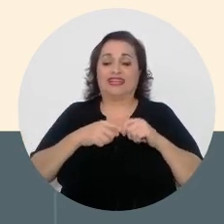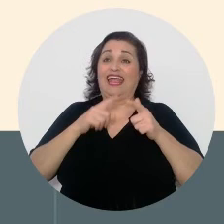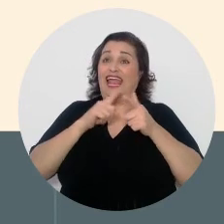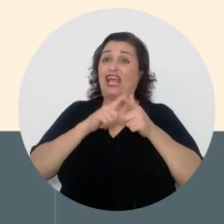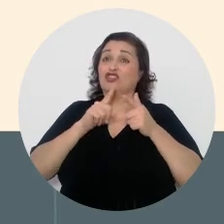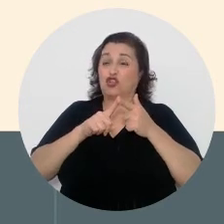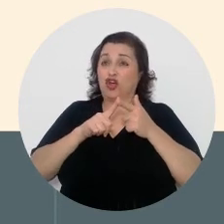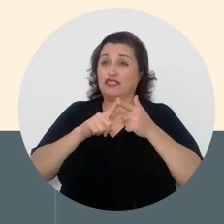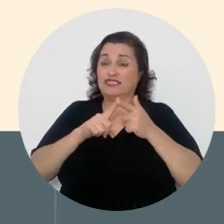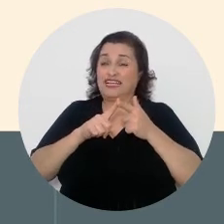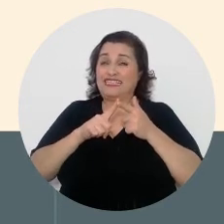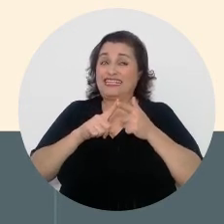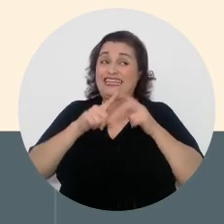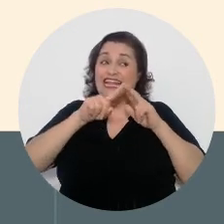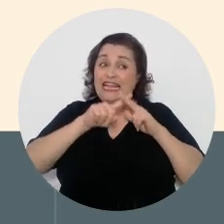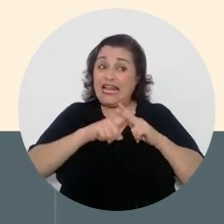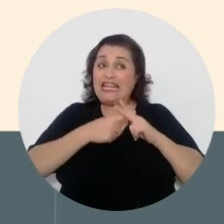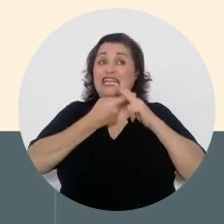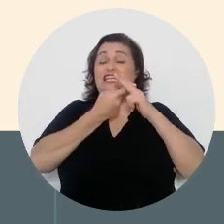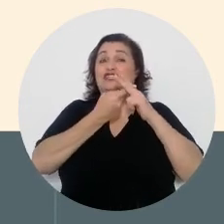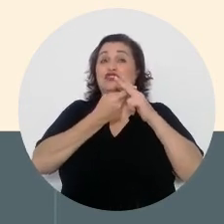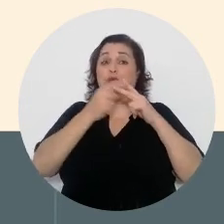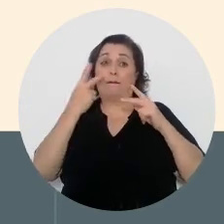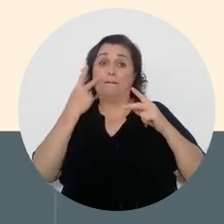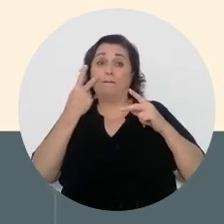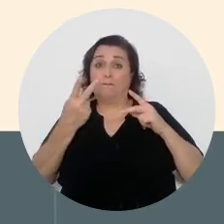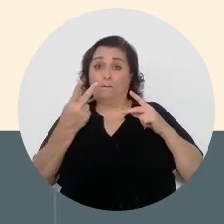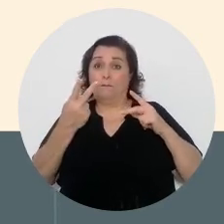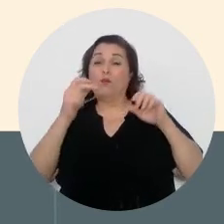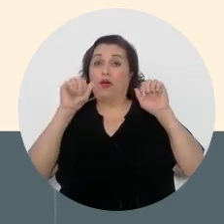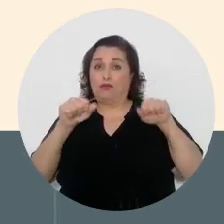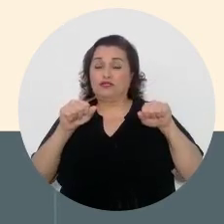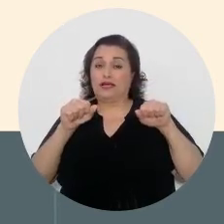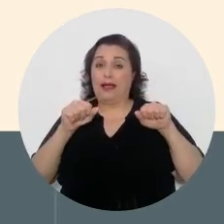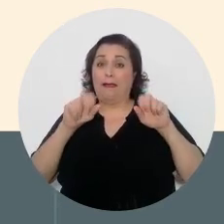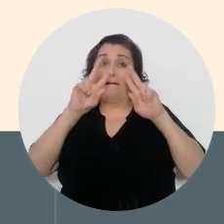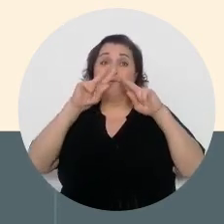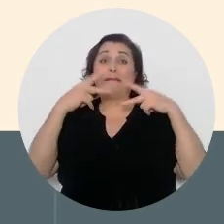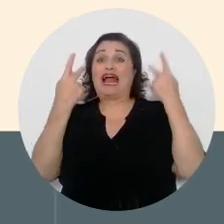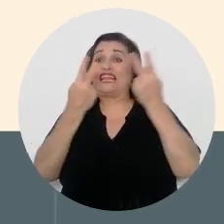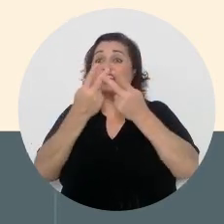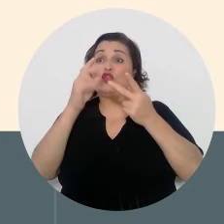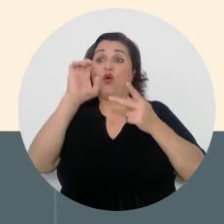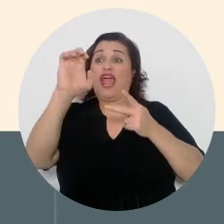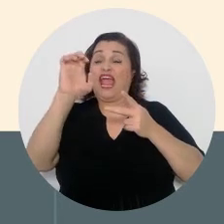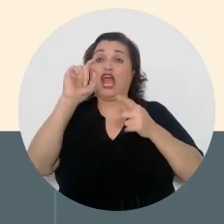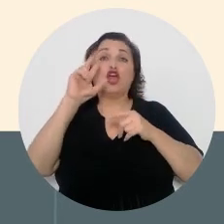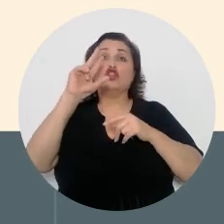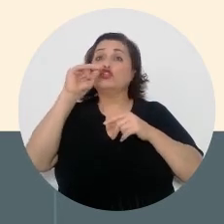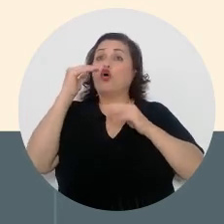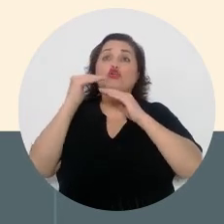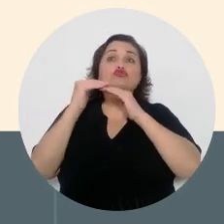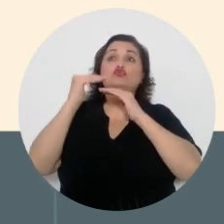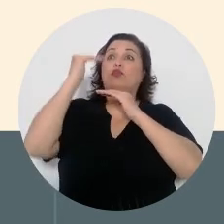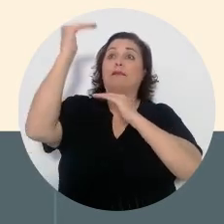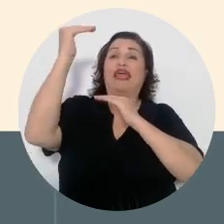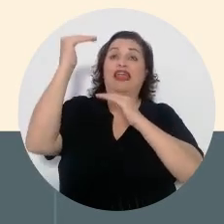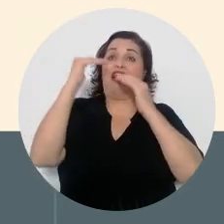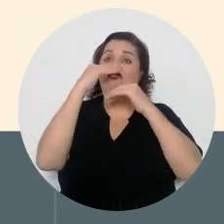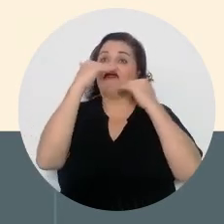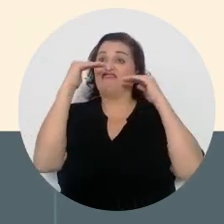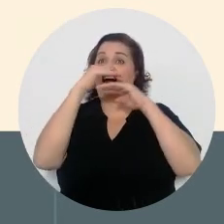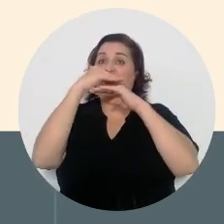votos. Siendo así, desde un puro inicio, ese partido, al no superar